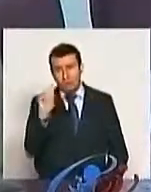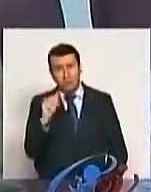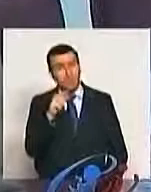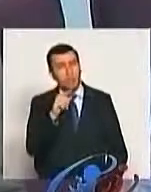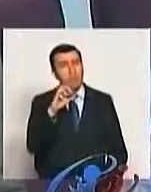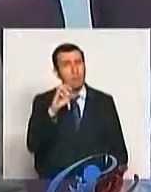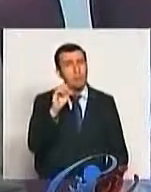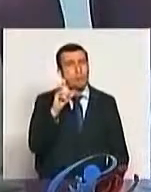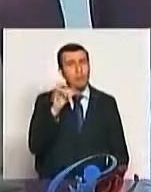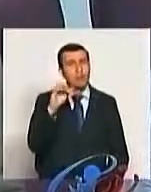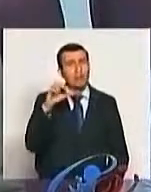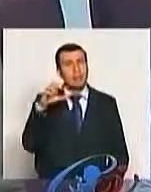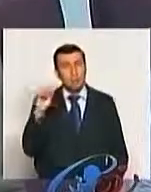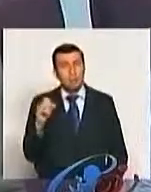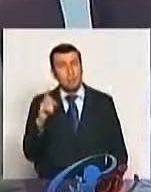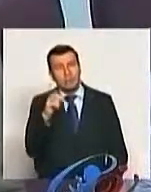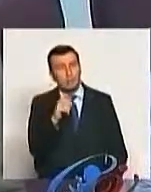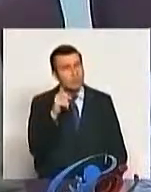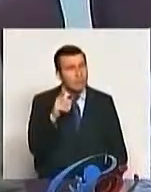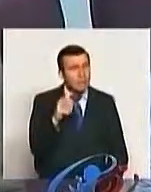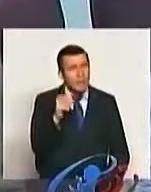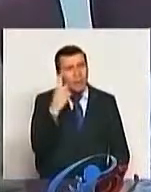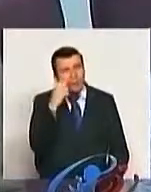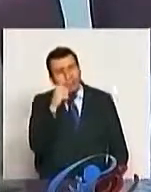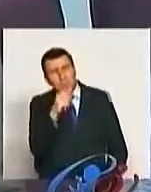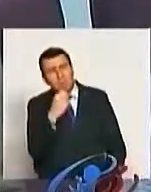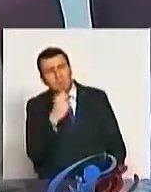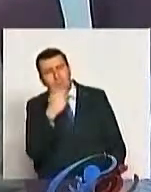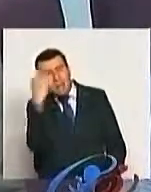unas lesiones acetoblancas que